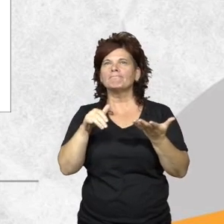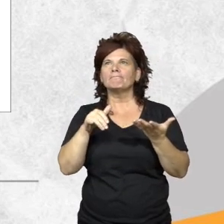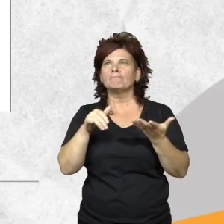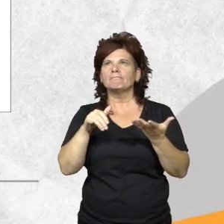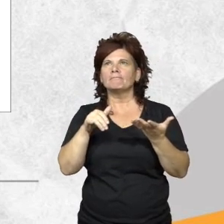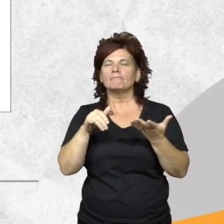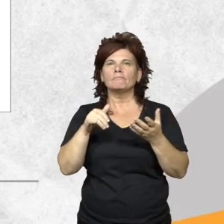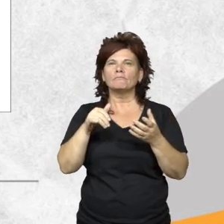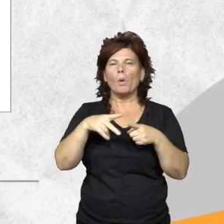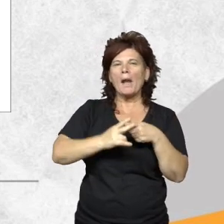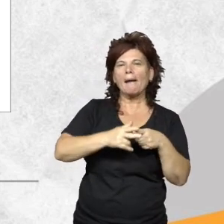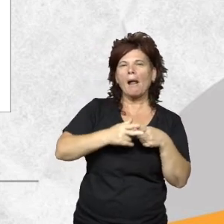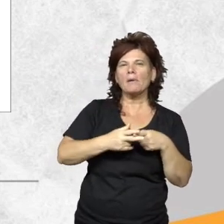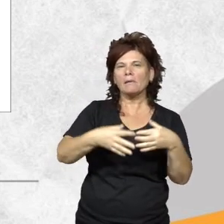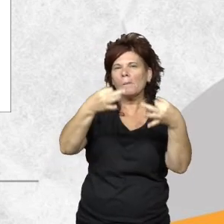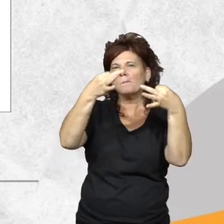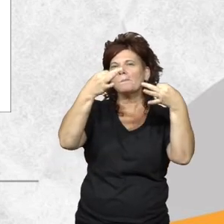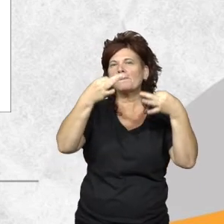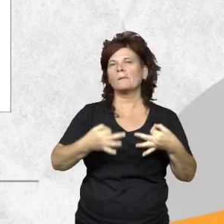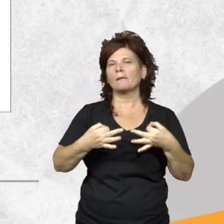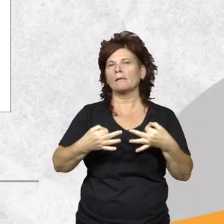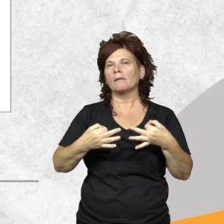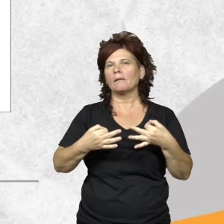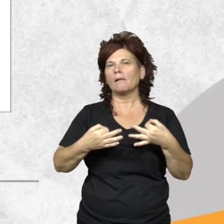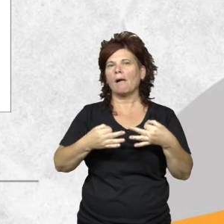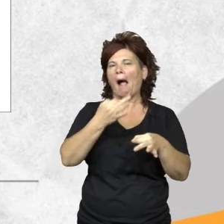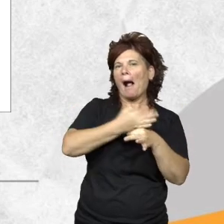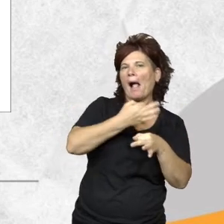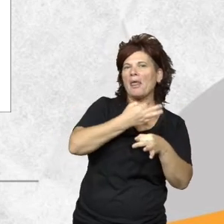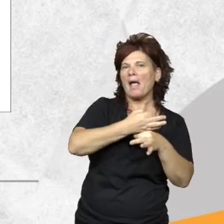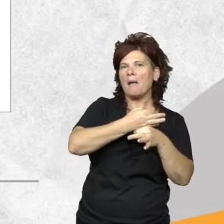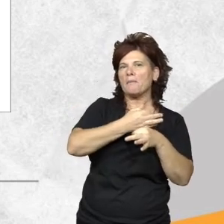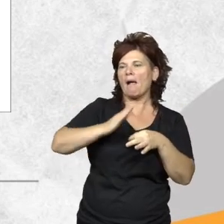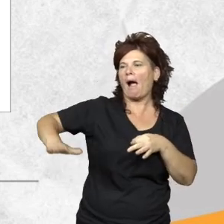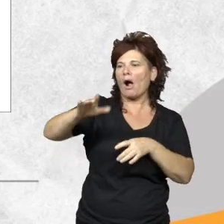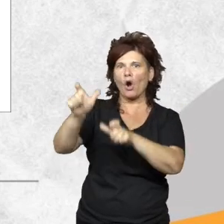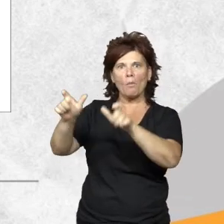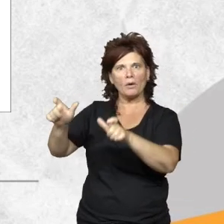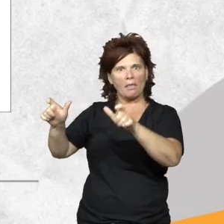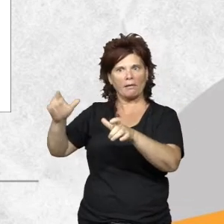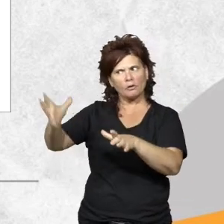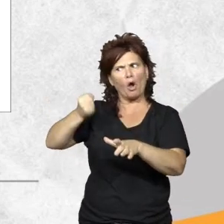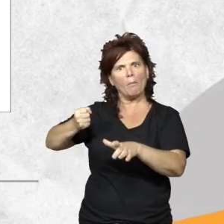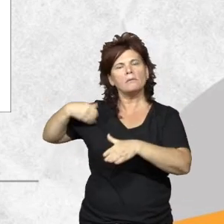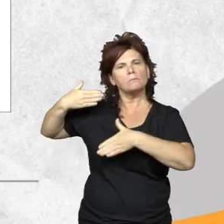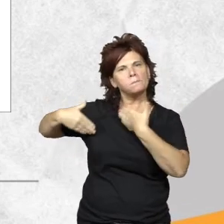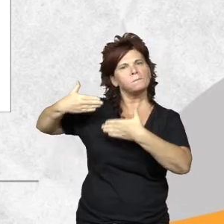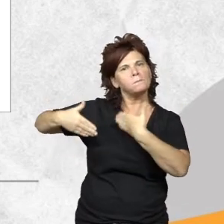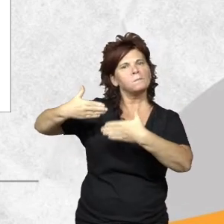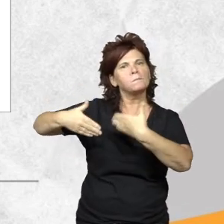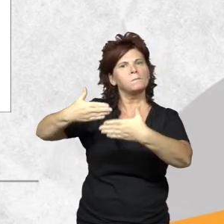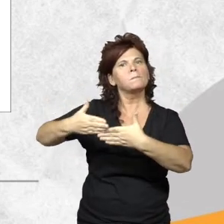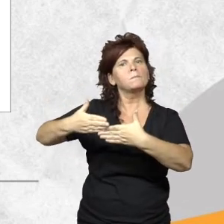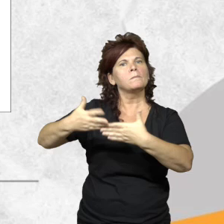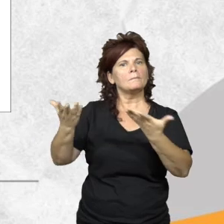herramienta apropiada y ya la academia, la comunidad, los medios de comunicación empiezan a desarrollarla y a